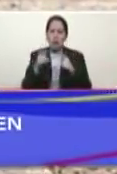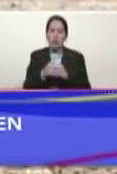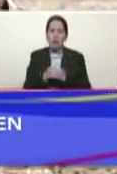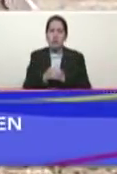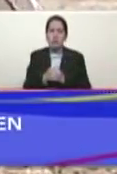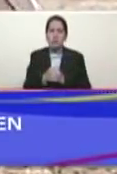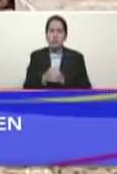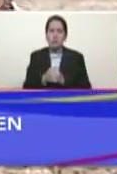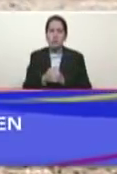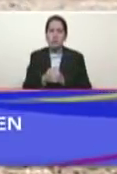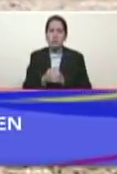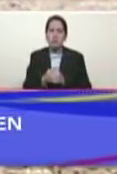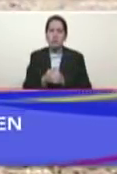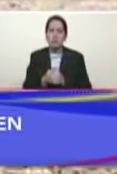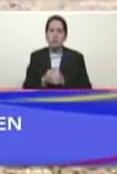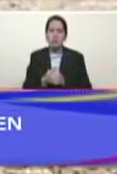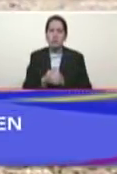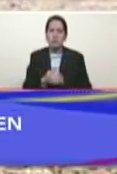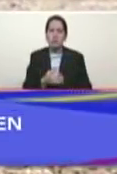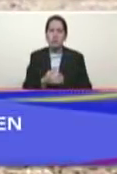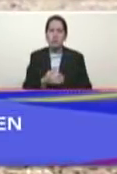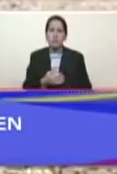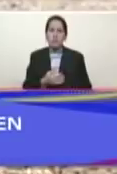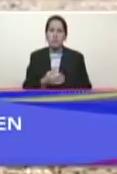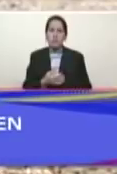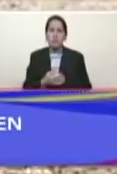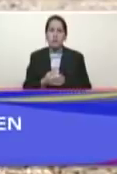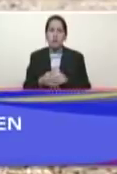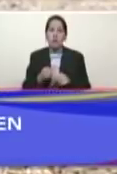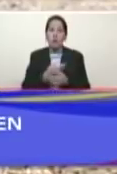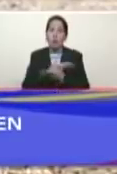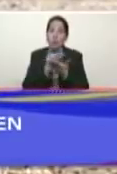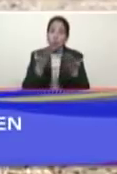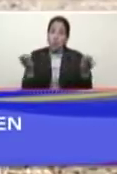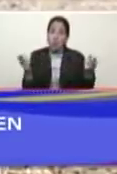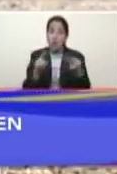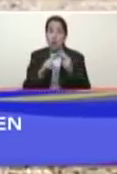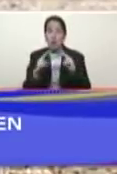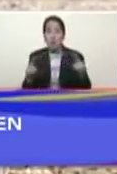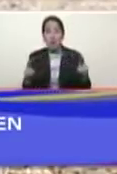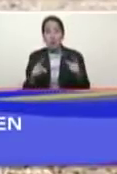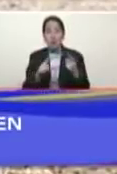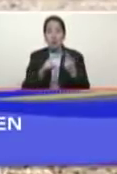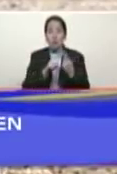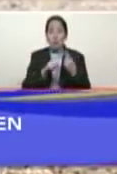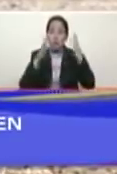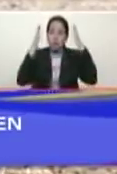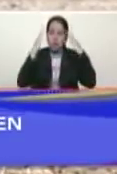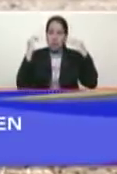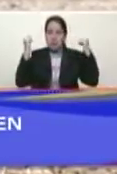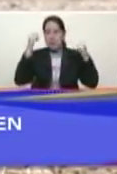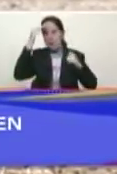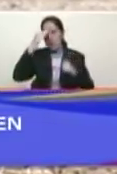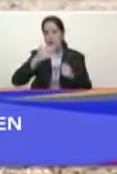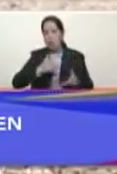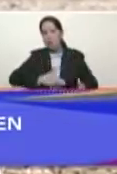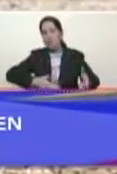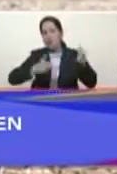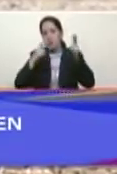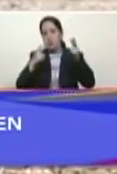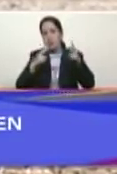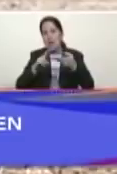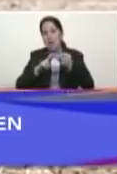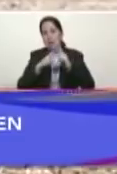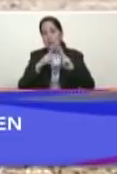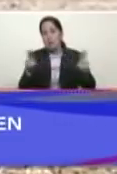Ayacucho. Son garantía de paz. Un miliciano, un fusil, garantía de paz. Junto